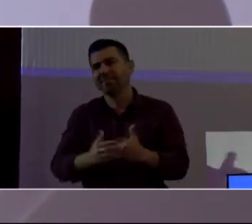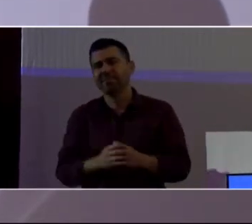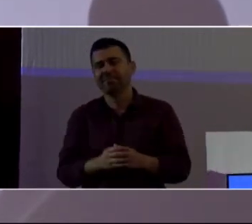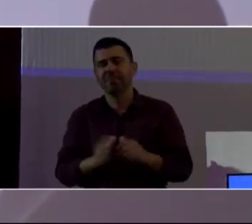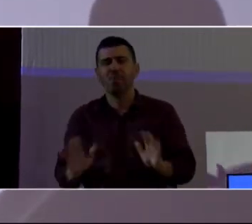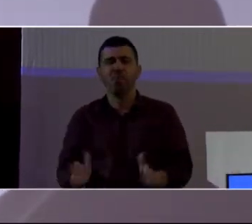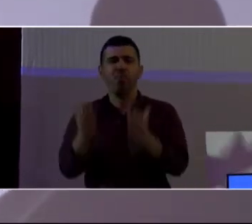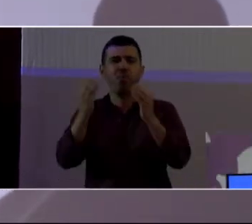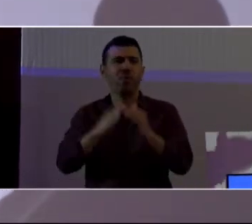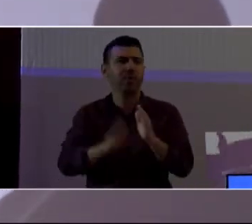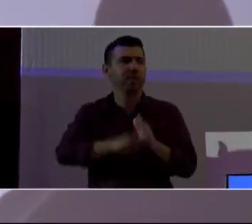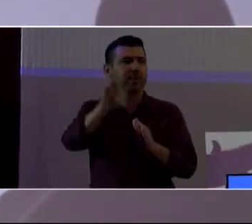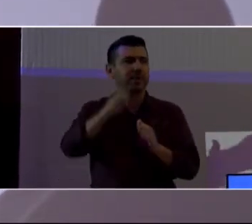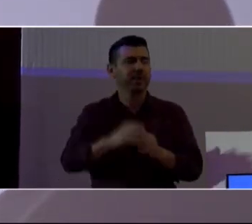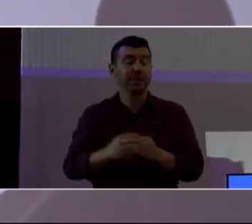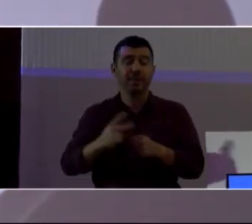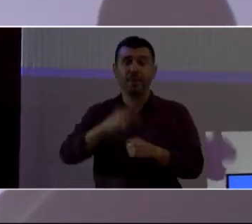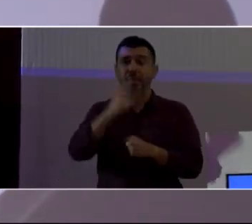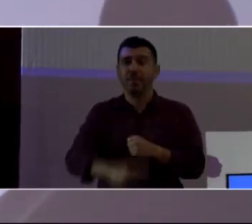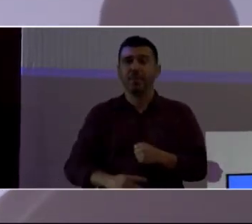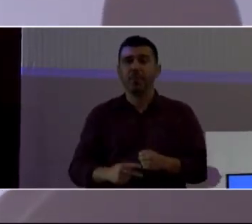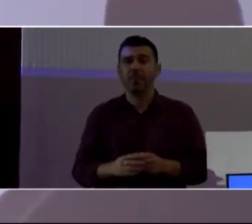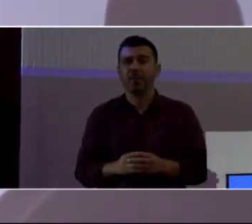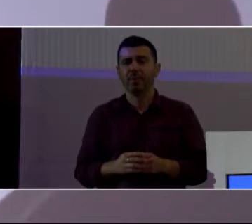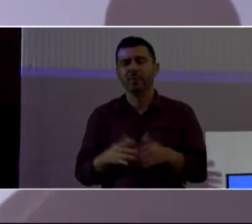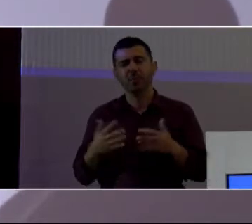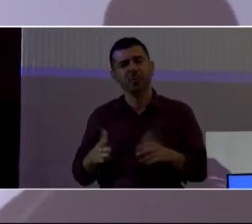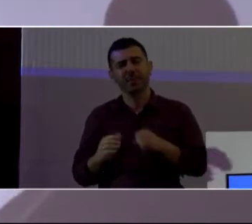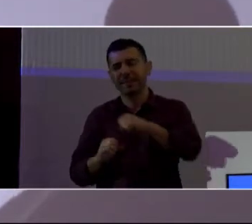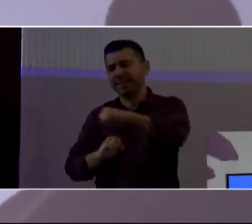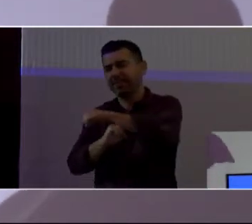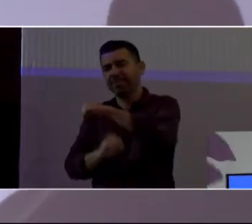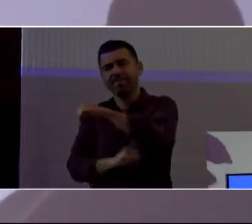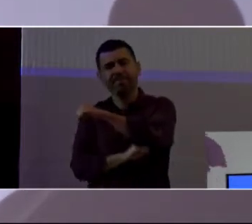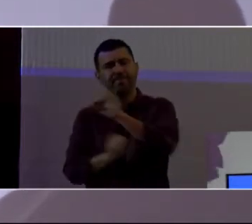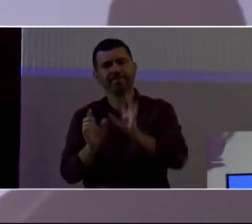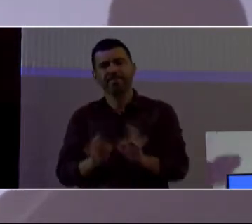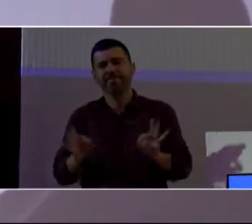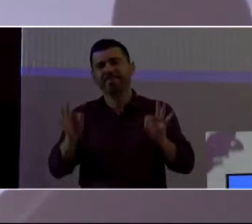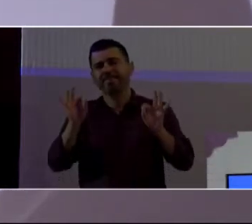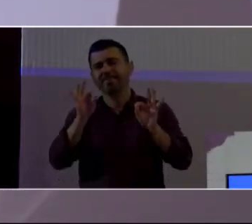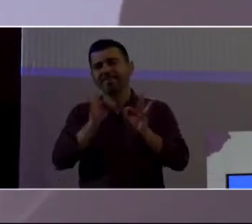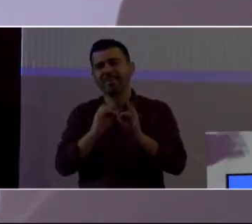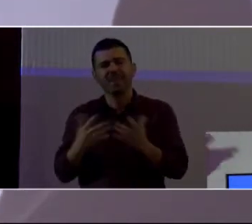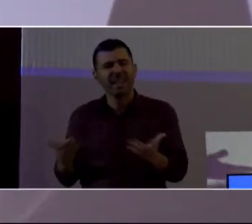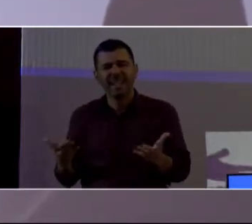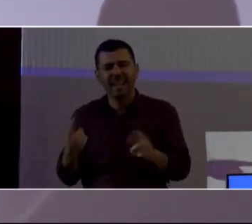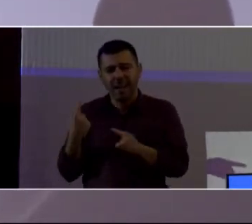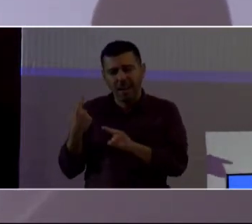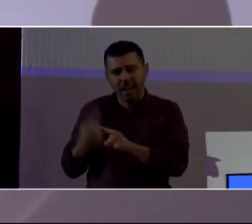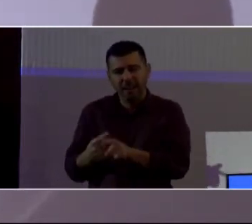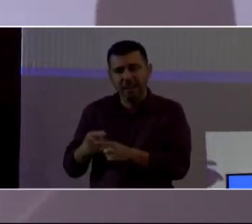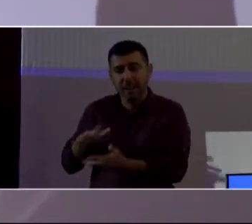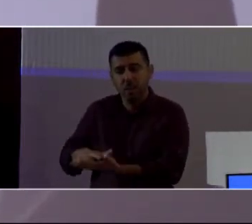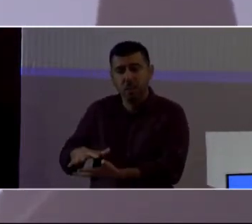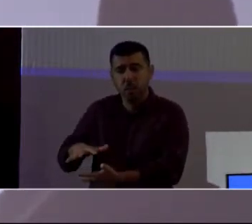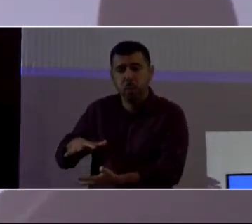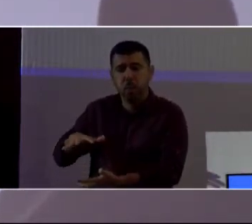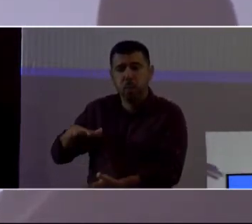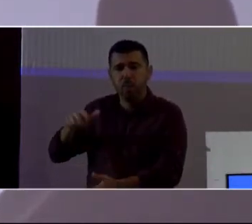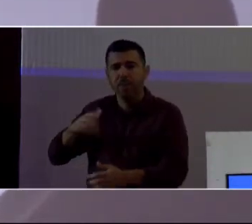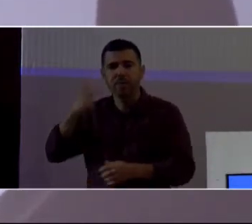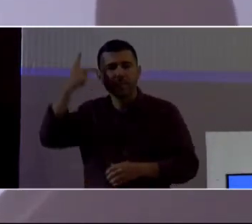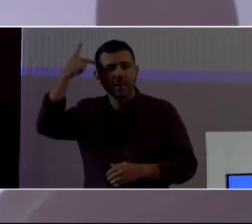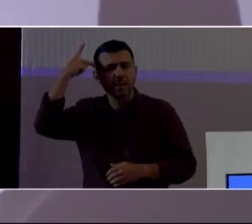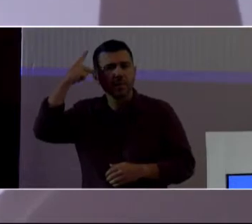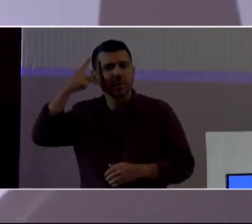algo que es fundamental. Y es sobre todo ese acumulado histórico que nosotros tenemos y que ahora Jan lo describía,